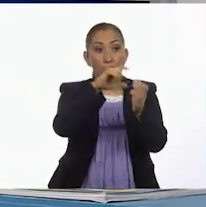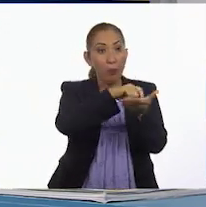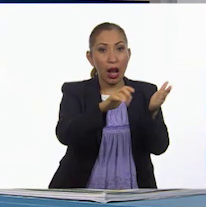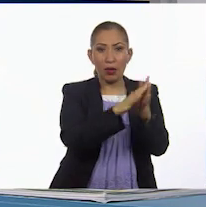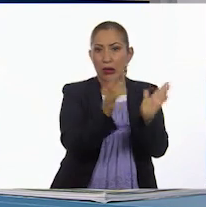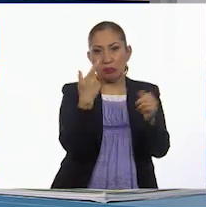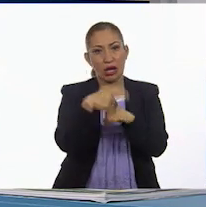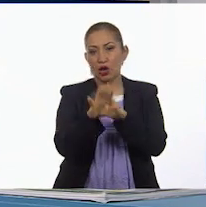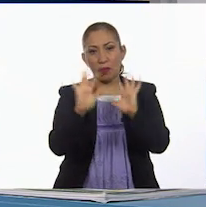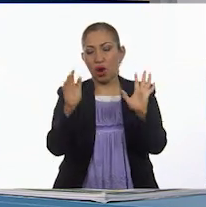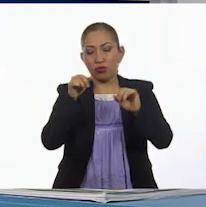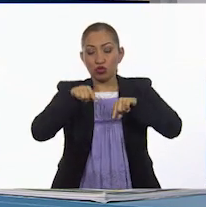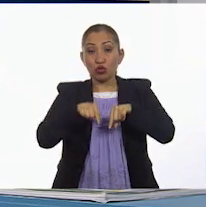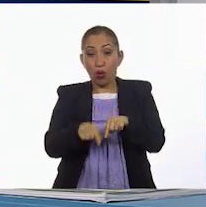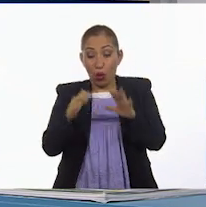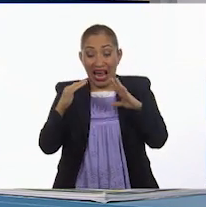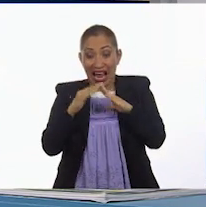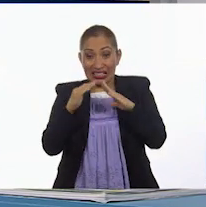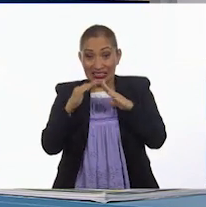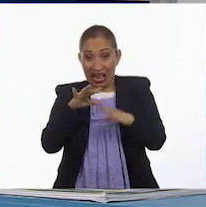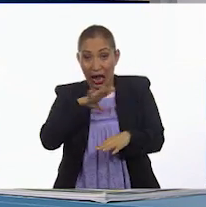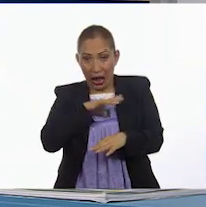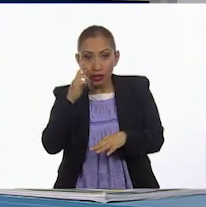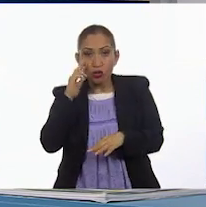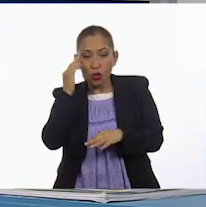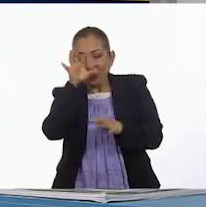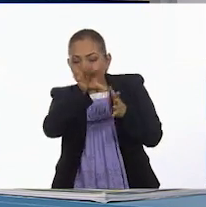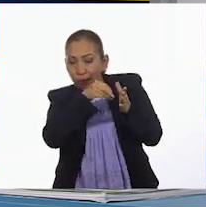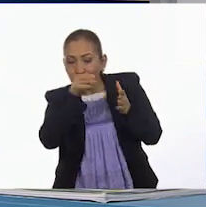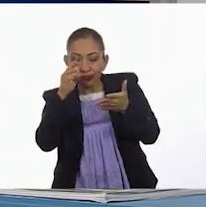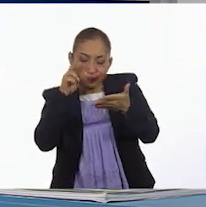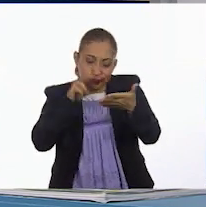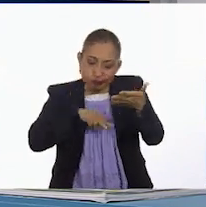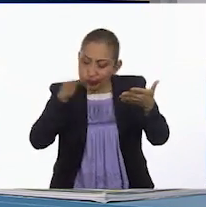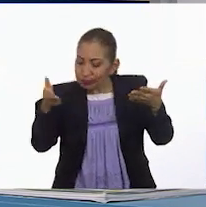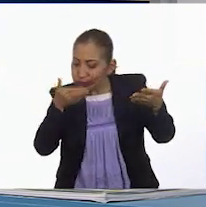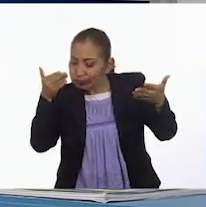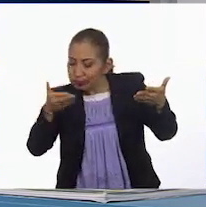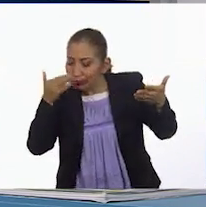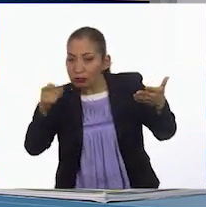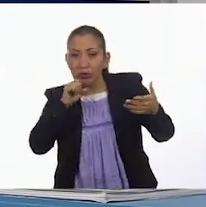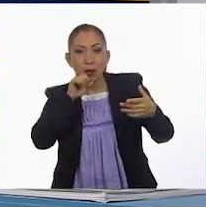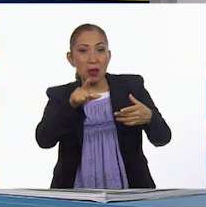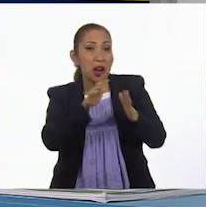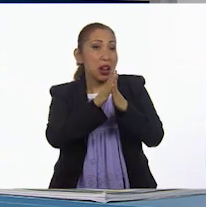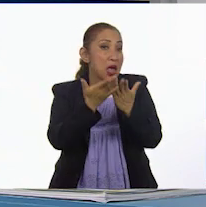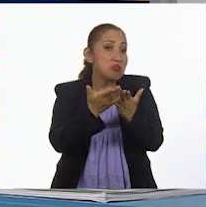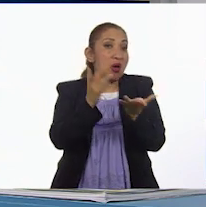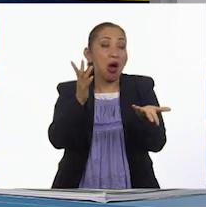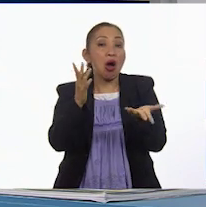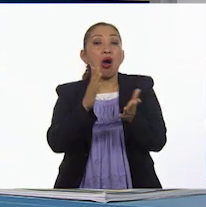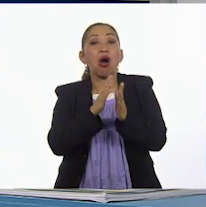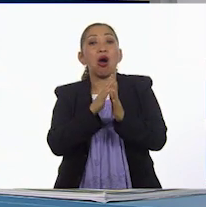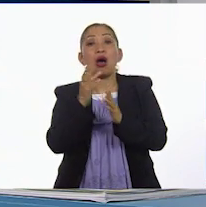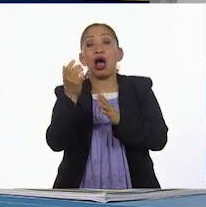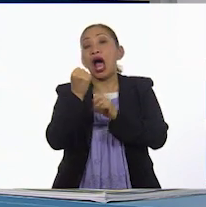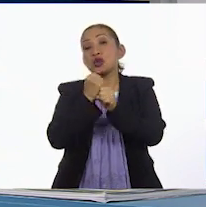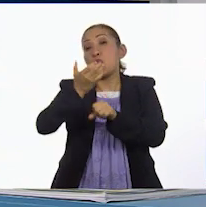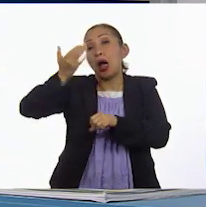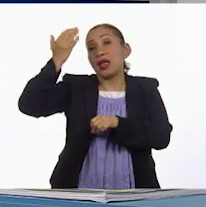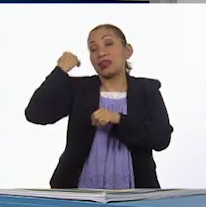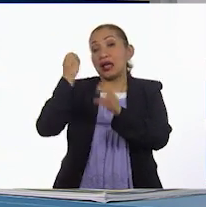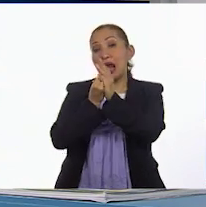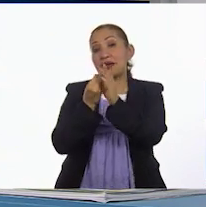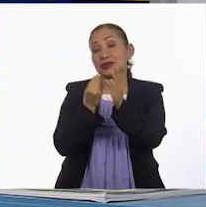libro. Entonces, lo que tú tengas en casa, revísalo. Y pues también inclusive pueden ser libros del ciclo anterior, María.